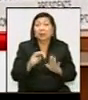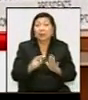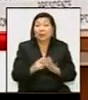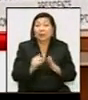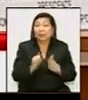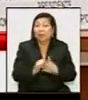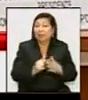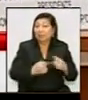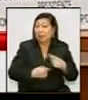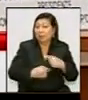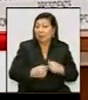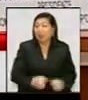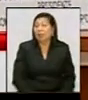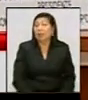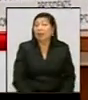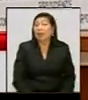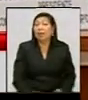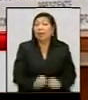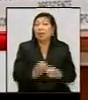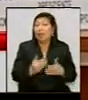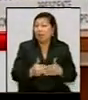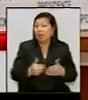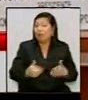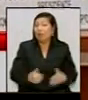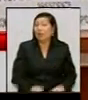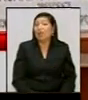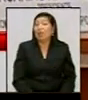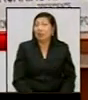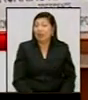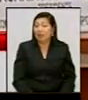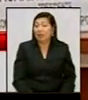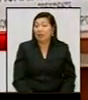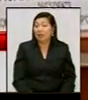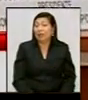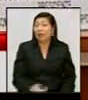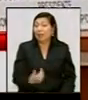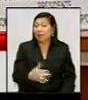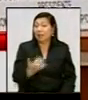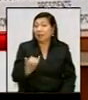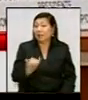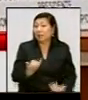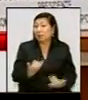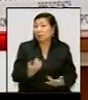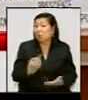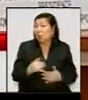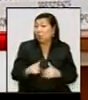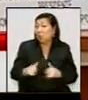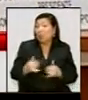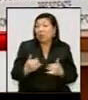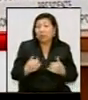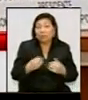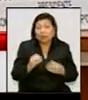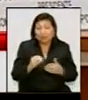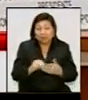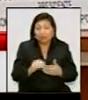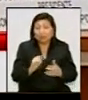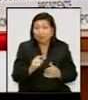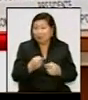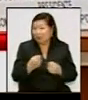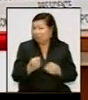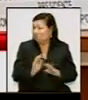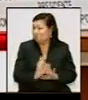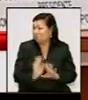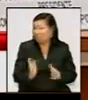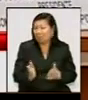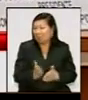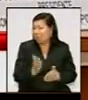están viniendo desde fechas anteriores. Entonces, sí, y hay ese criterio, por unanimidad, vamos con las insistencias, no hay